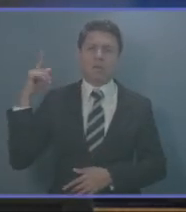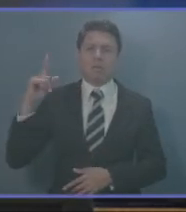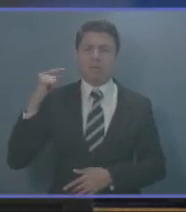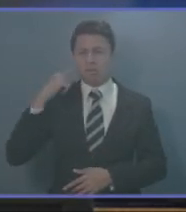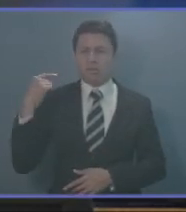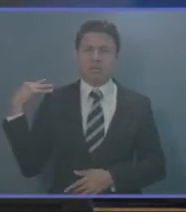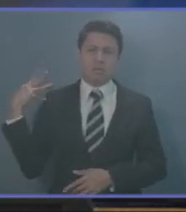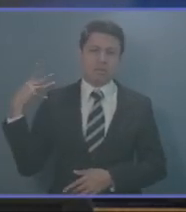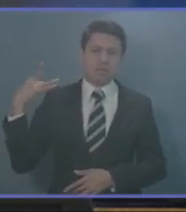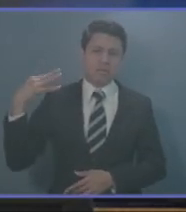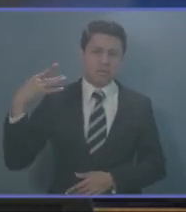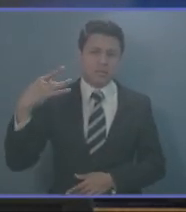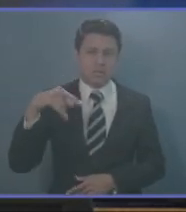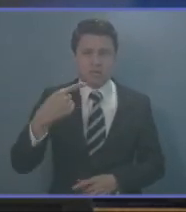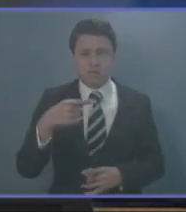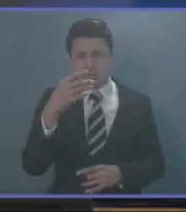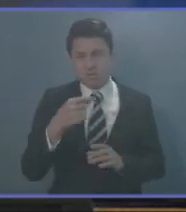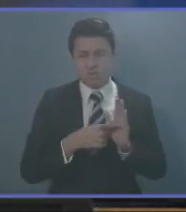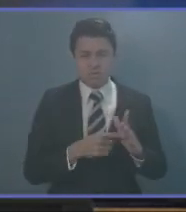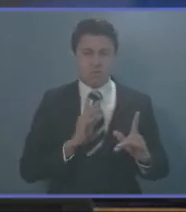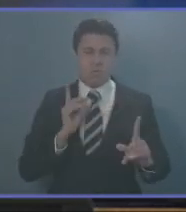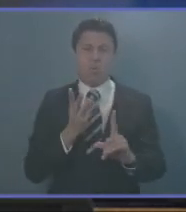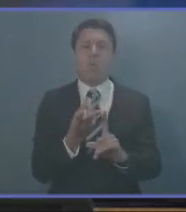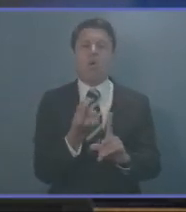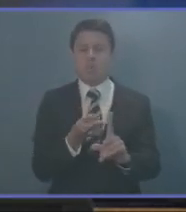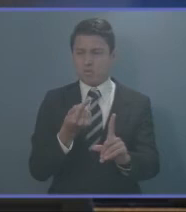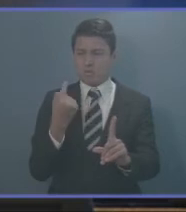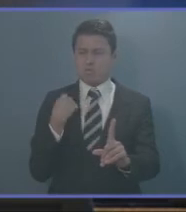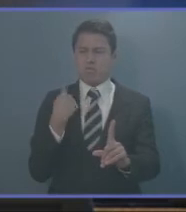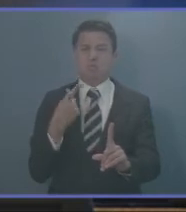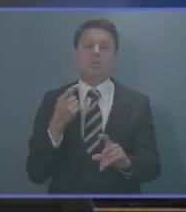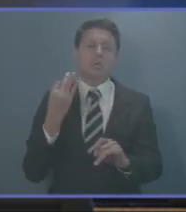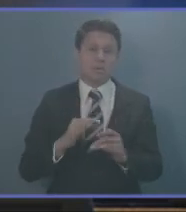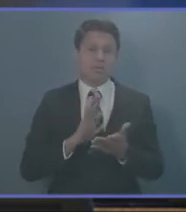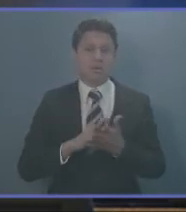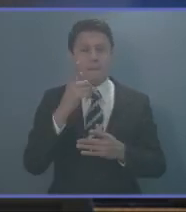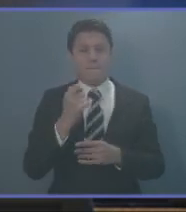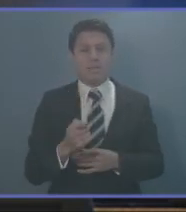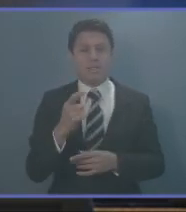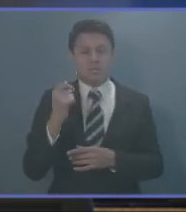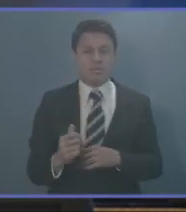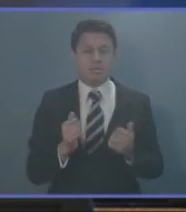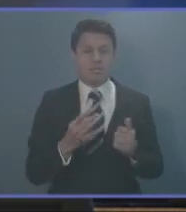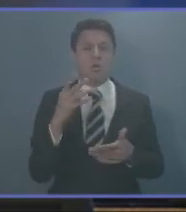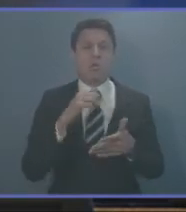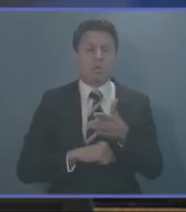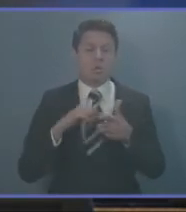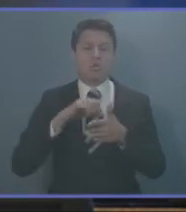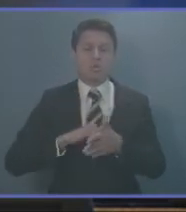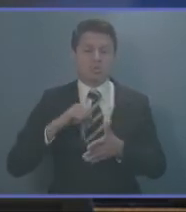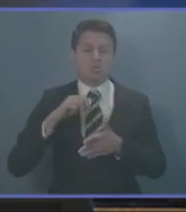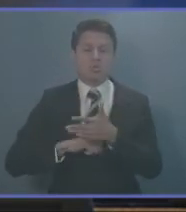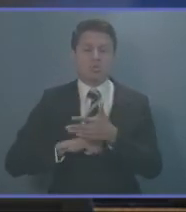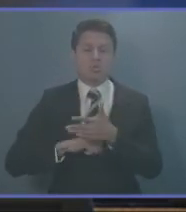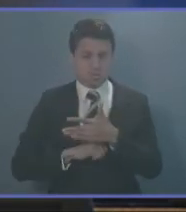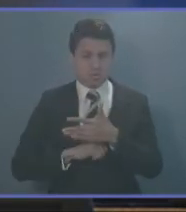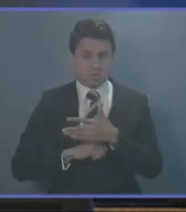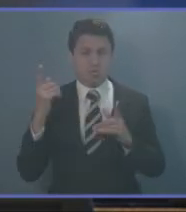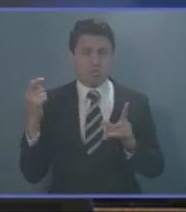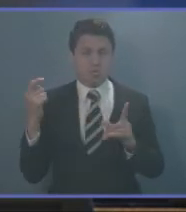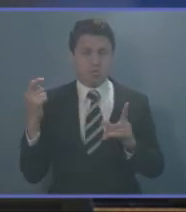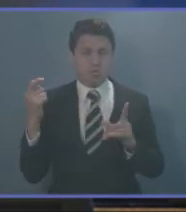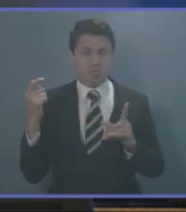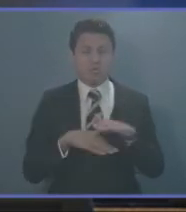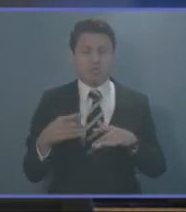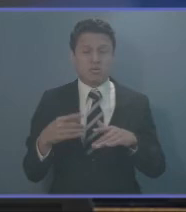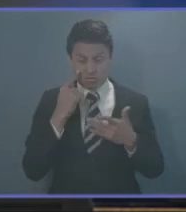sector comercio y servicios. Si el contribuyente resultare sin capacidad contributiva, la multa que se le aplicará será de medio salario mínimo del sector